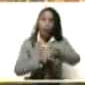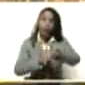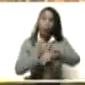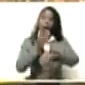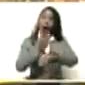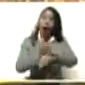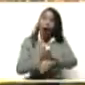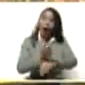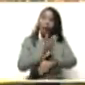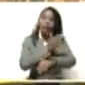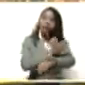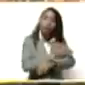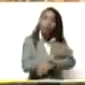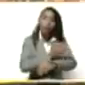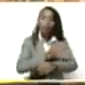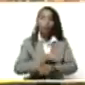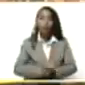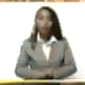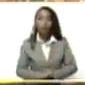puerta de los llanos